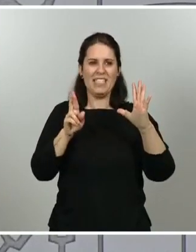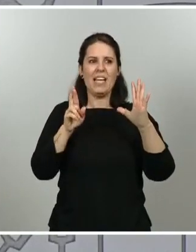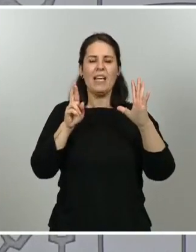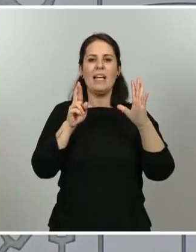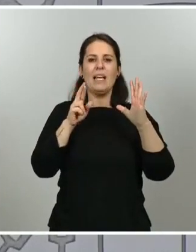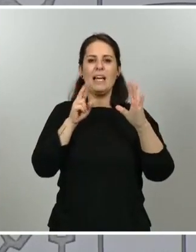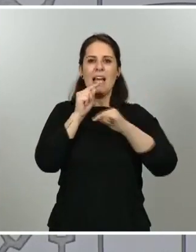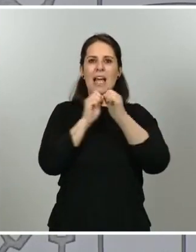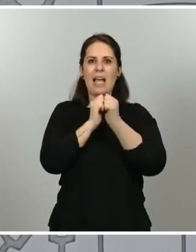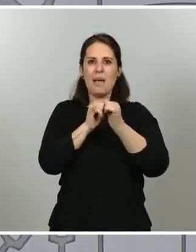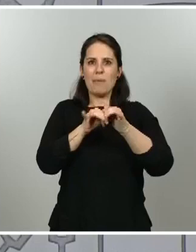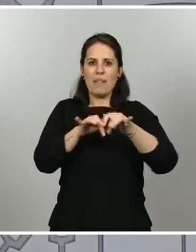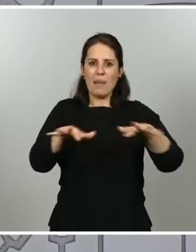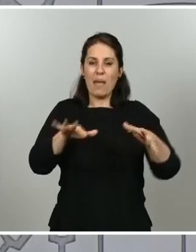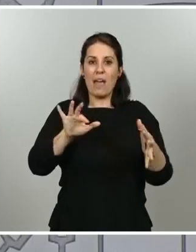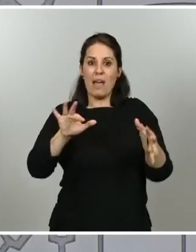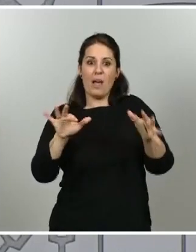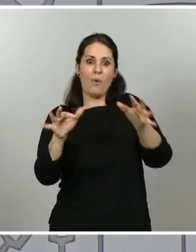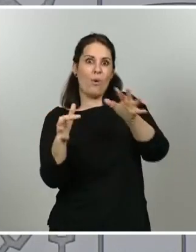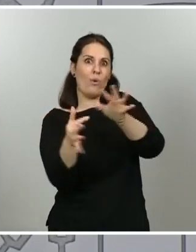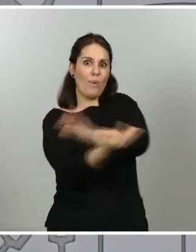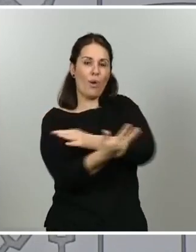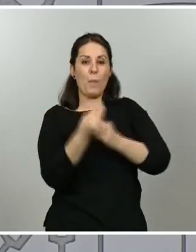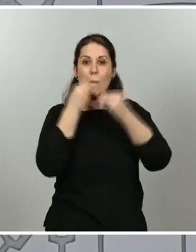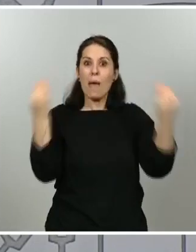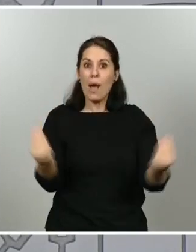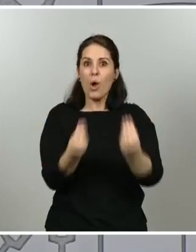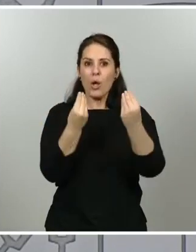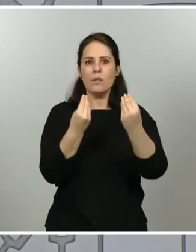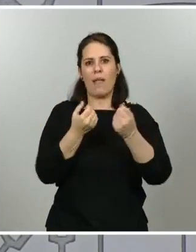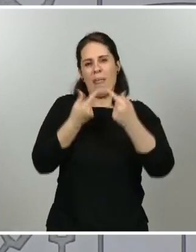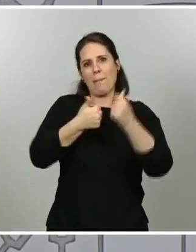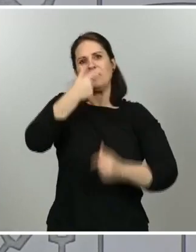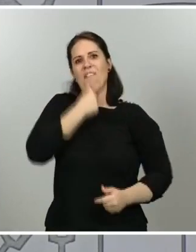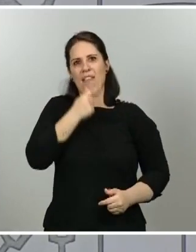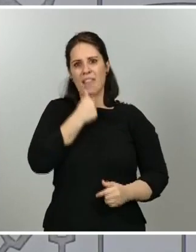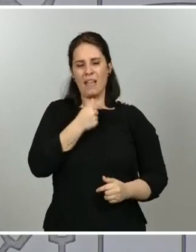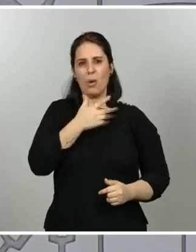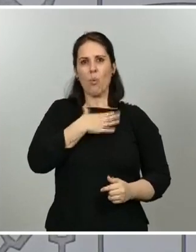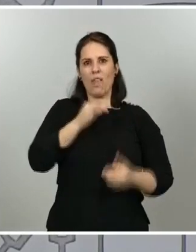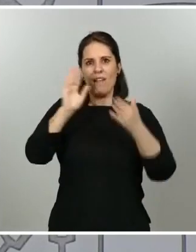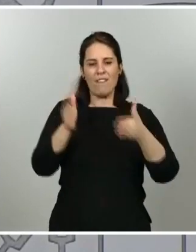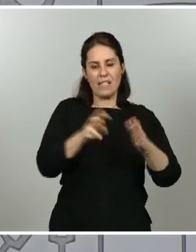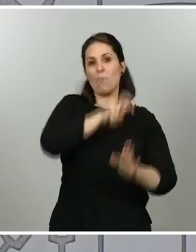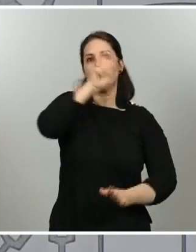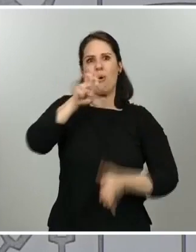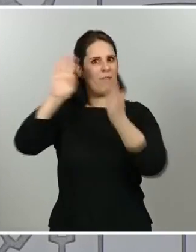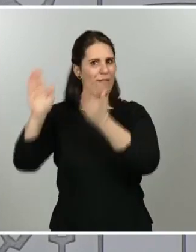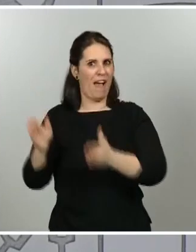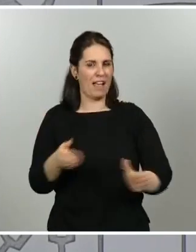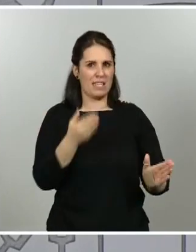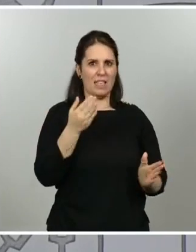epidemia favorece la posibilidad de pasar a siguientes fases o de transitar hacia siguientes